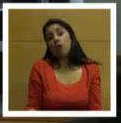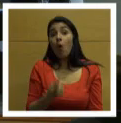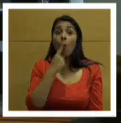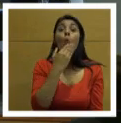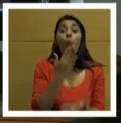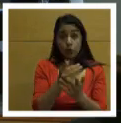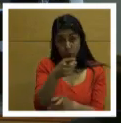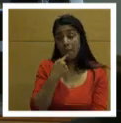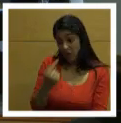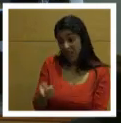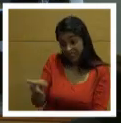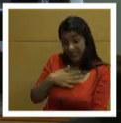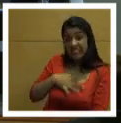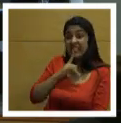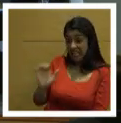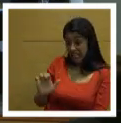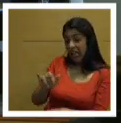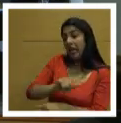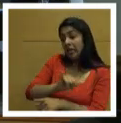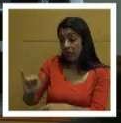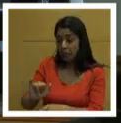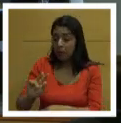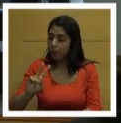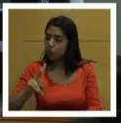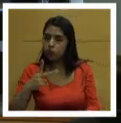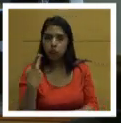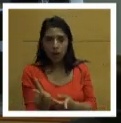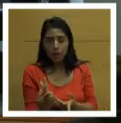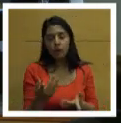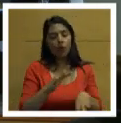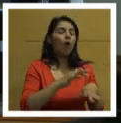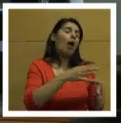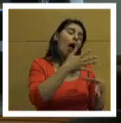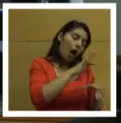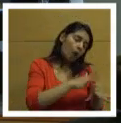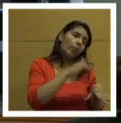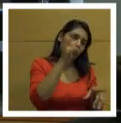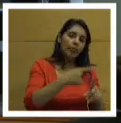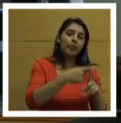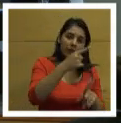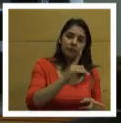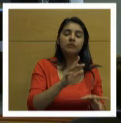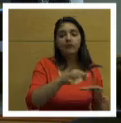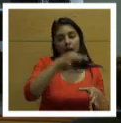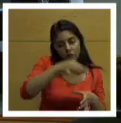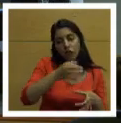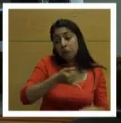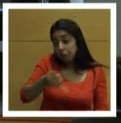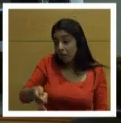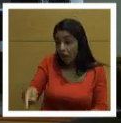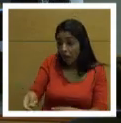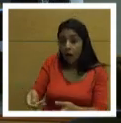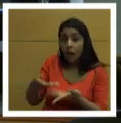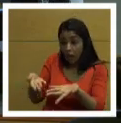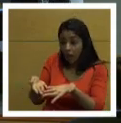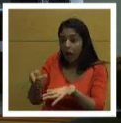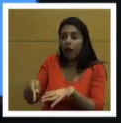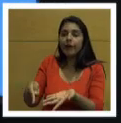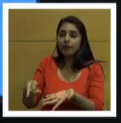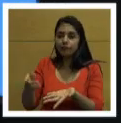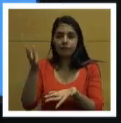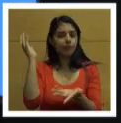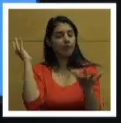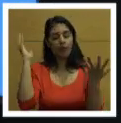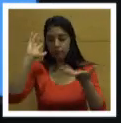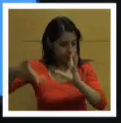le preguntaste si querían té y te dijeron que sí, pero en el tiempo que herviste el agua, sacaste la bolsa y serviste el té, ahora está inconsciente. Deberías